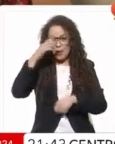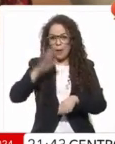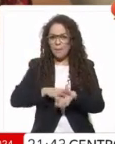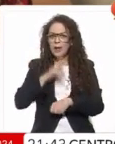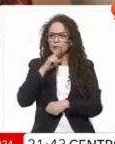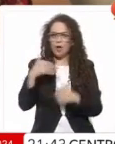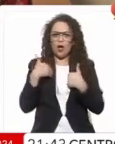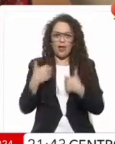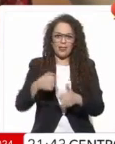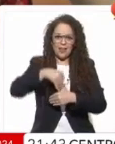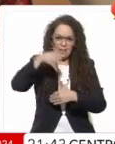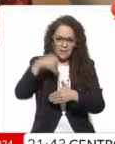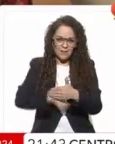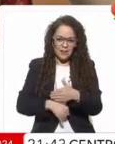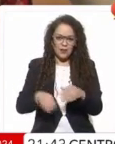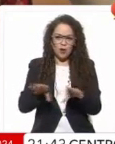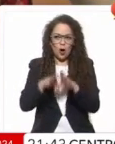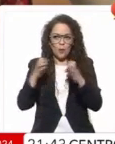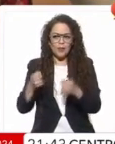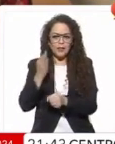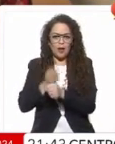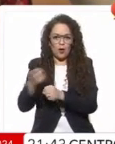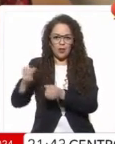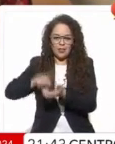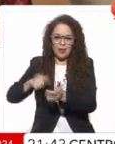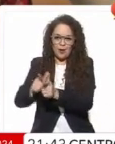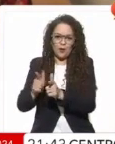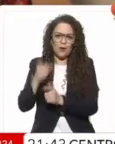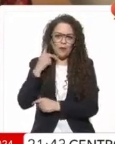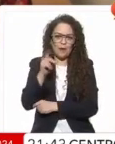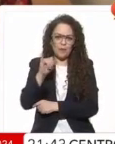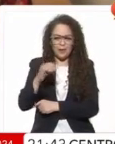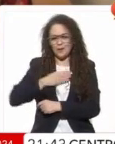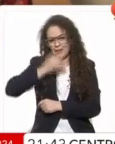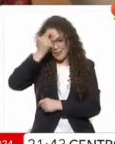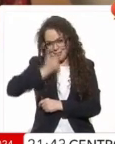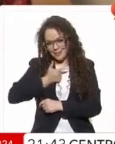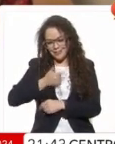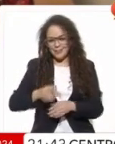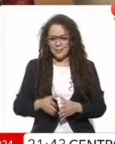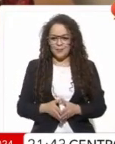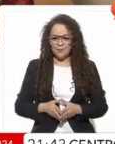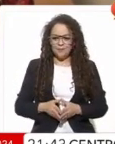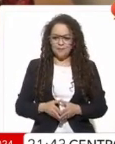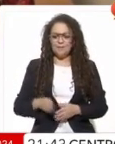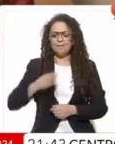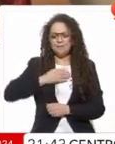poco dónde va la cosa. Seguimos en contacto y le deseamos muy buena noche. Muy buenas noches a ambos.